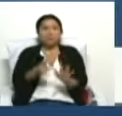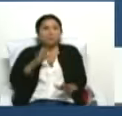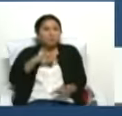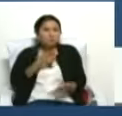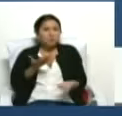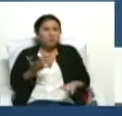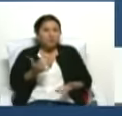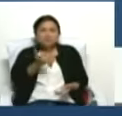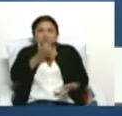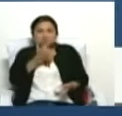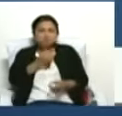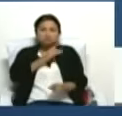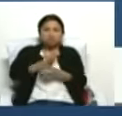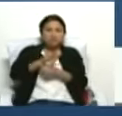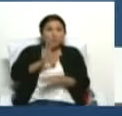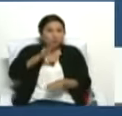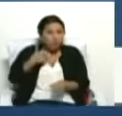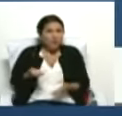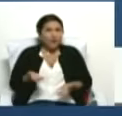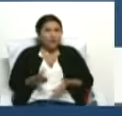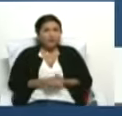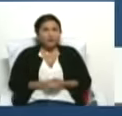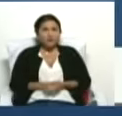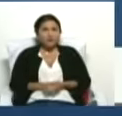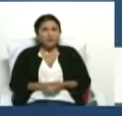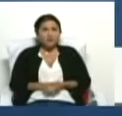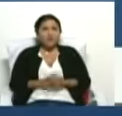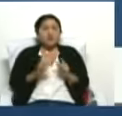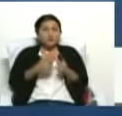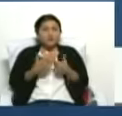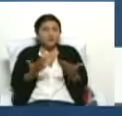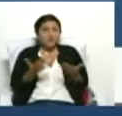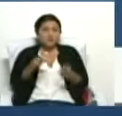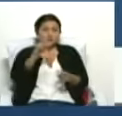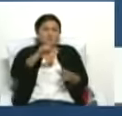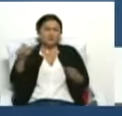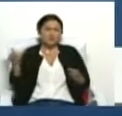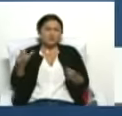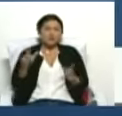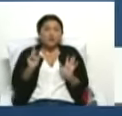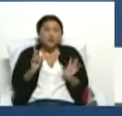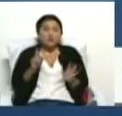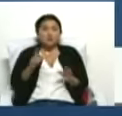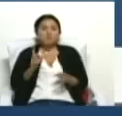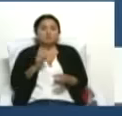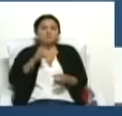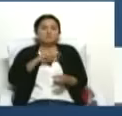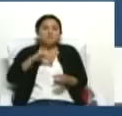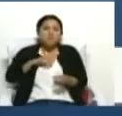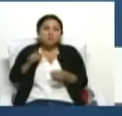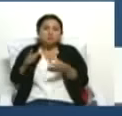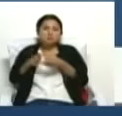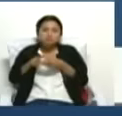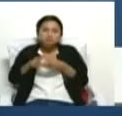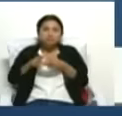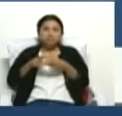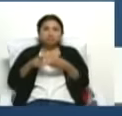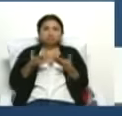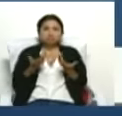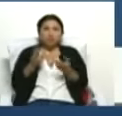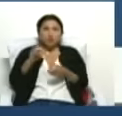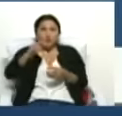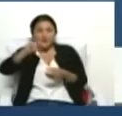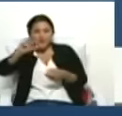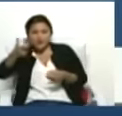tiene impunidad? ¿Quién tiene inmunidad? Porque, entre comillas, pueda pertenecer a una de estas ONG financiadas por la USAID.